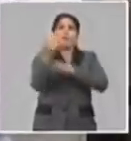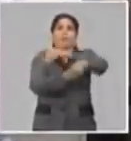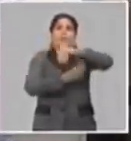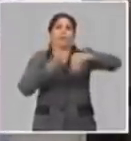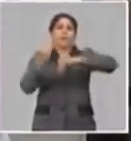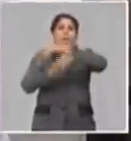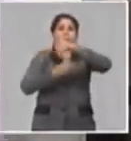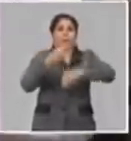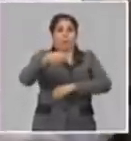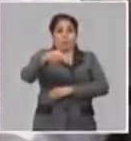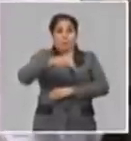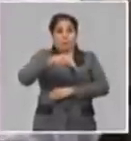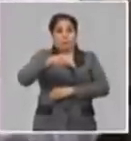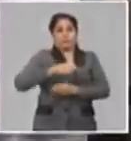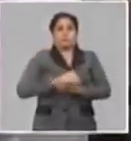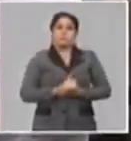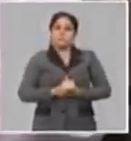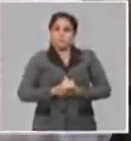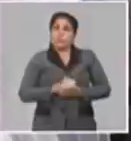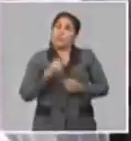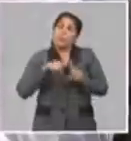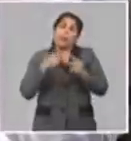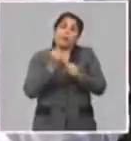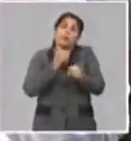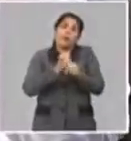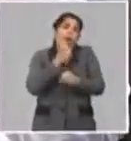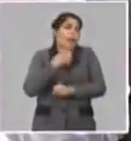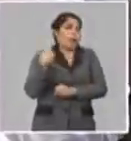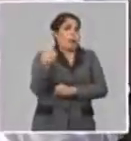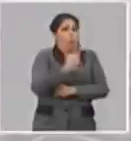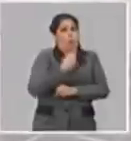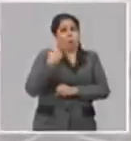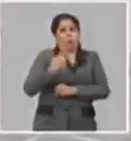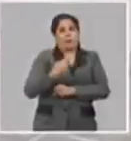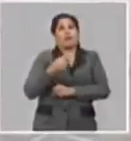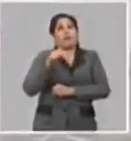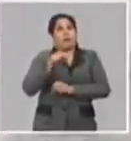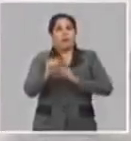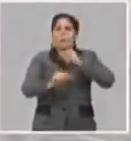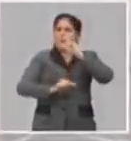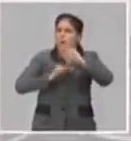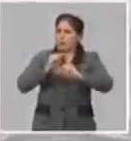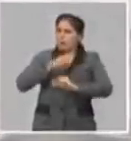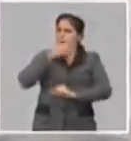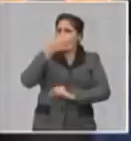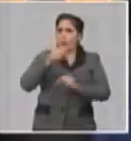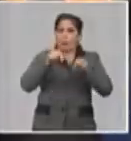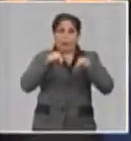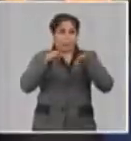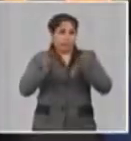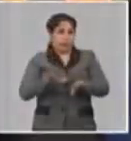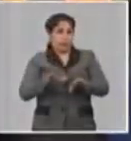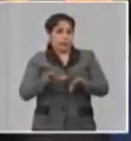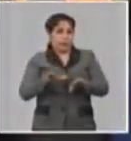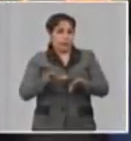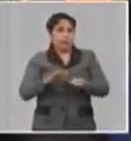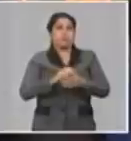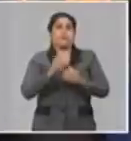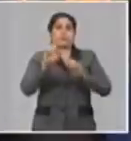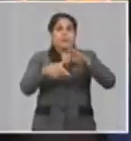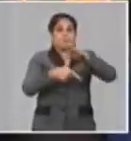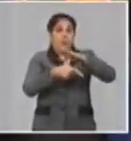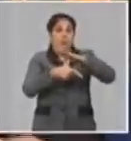transformación en el más corto plazo. Pero trabajaremos en todas al unísono. Bueno, de esa vamos a hablar, le propongo hacer un breve alto, viceministro,